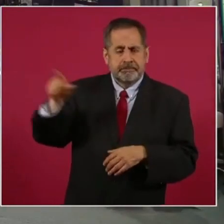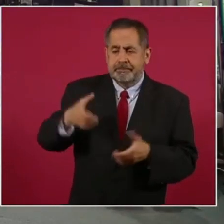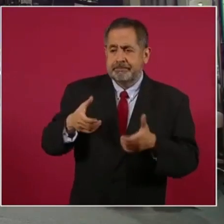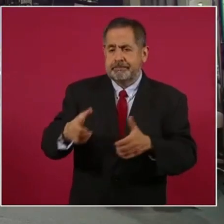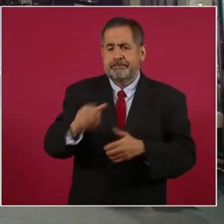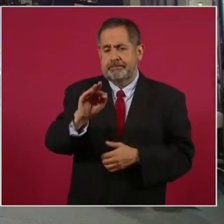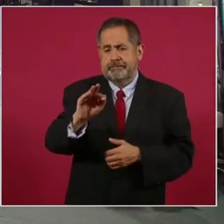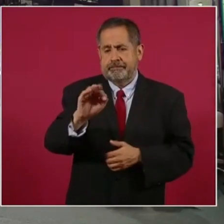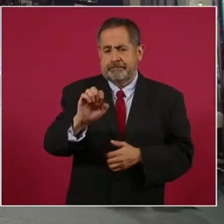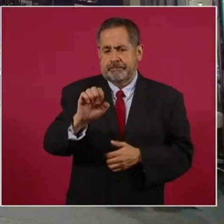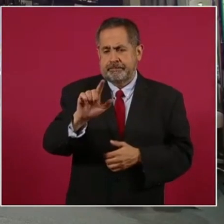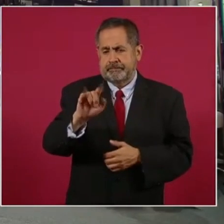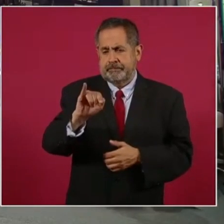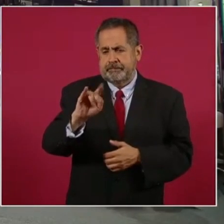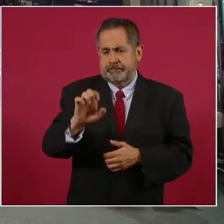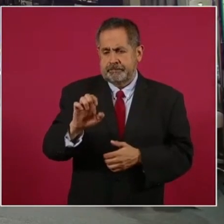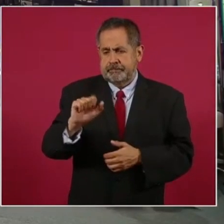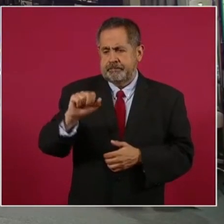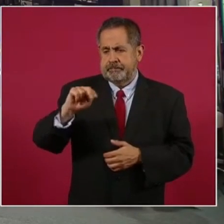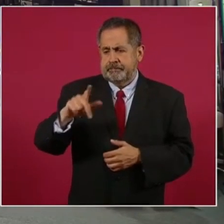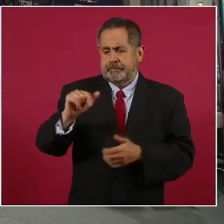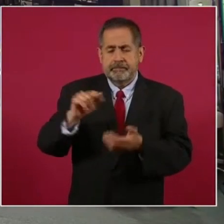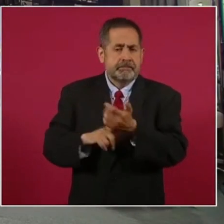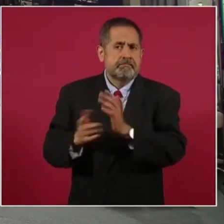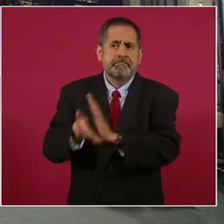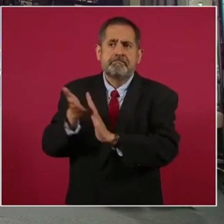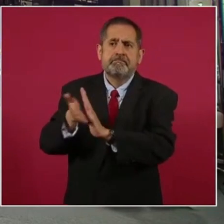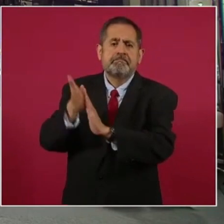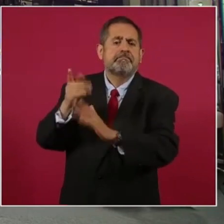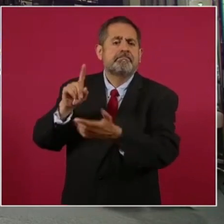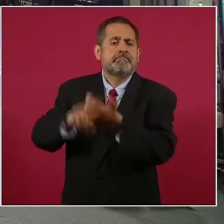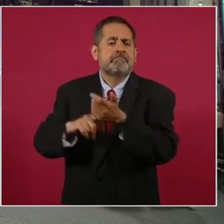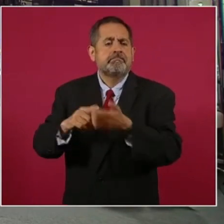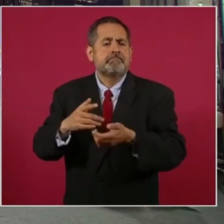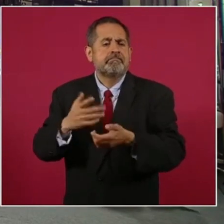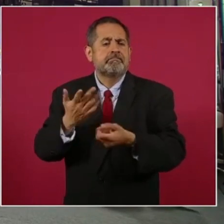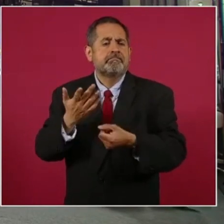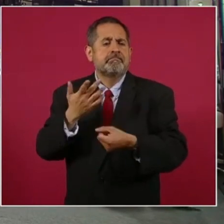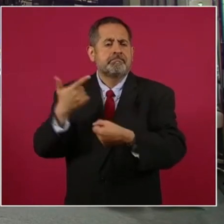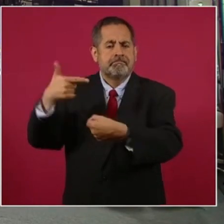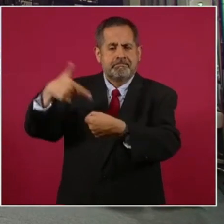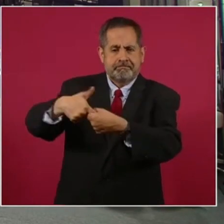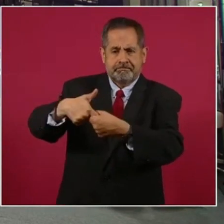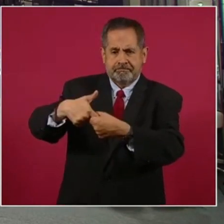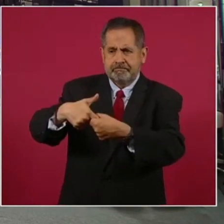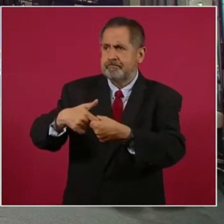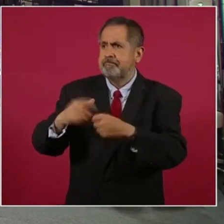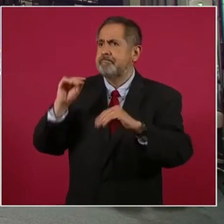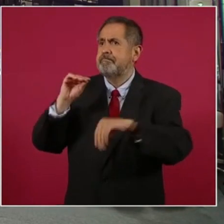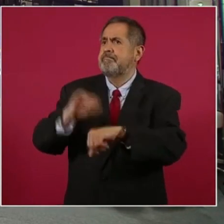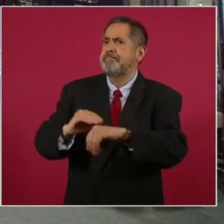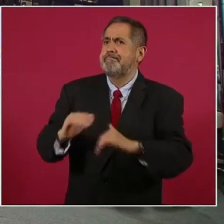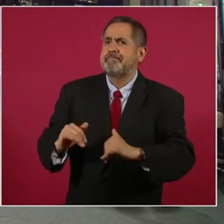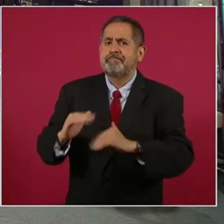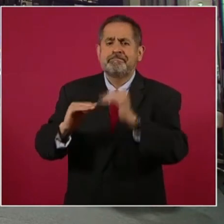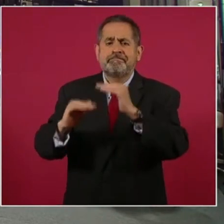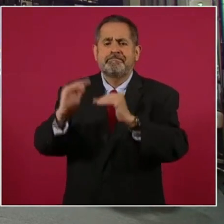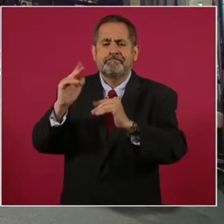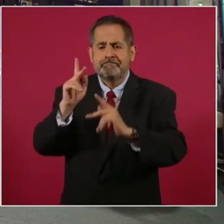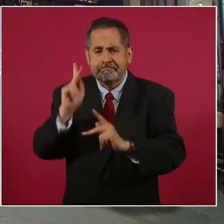construyendo una gasolinera desde hace más de 10 años. Ya ha sido un estira y afloje, ¿no? Pero a veces meten